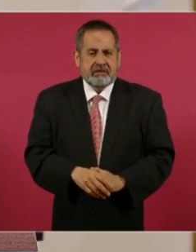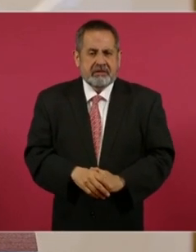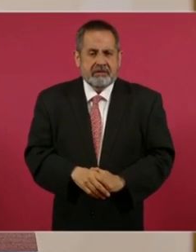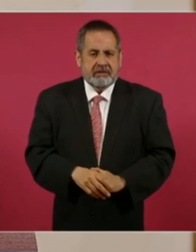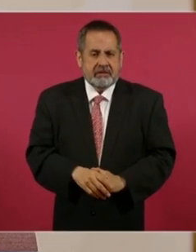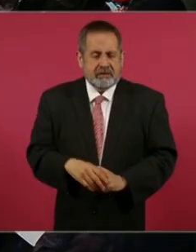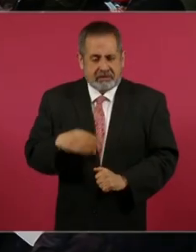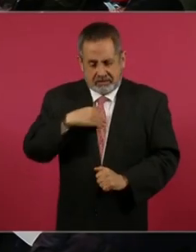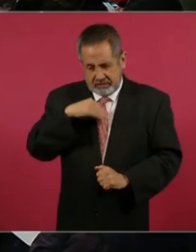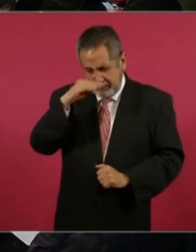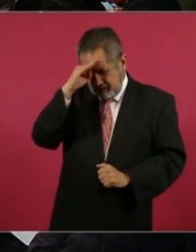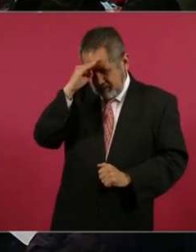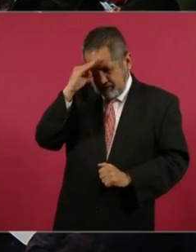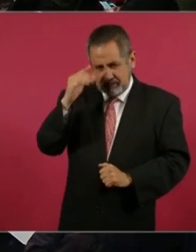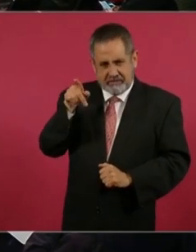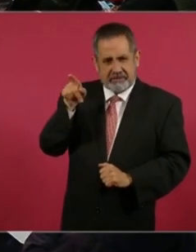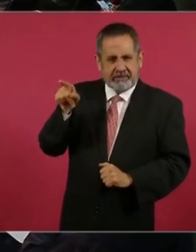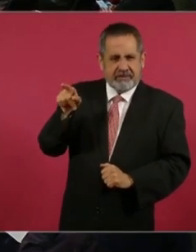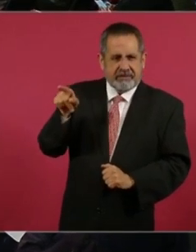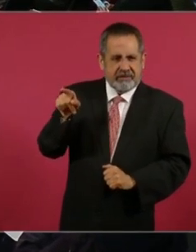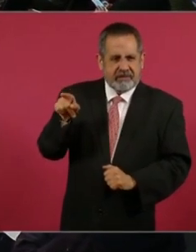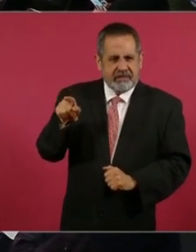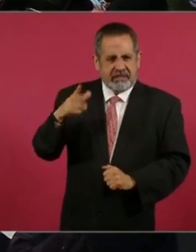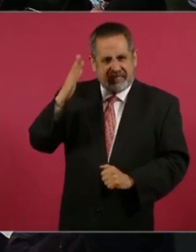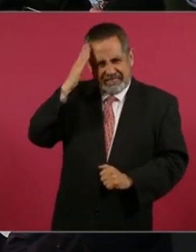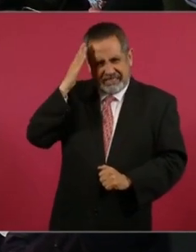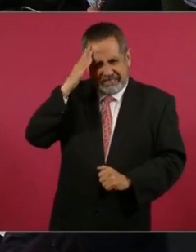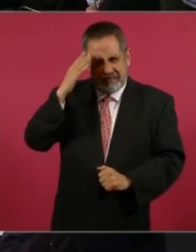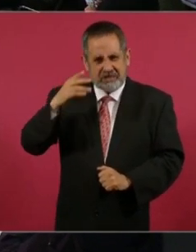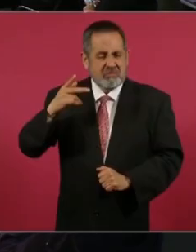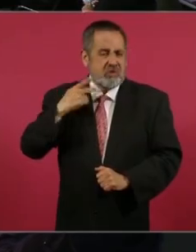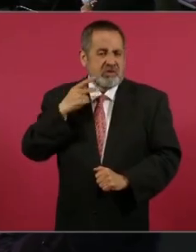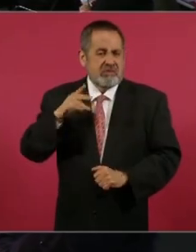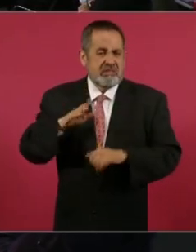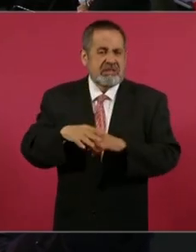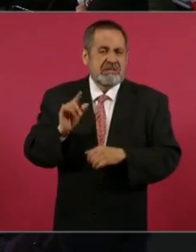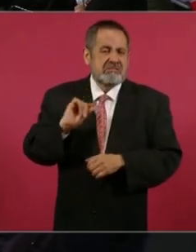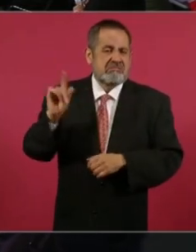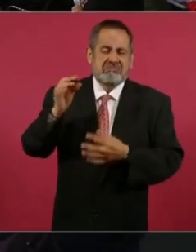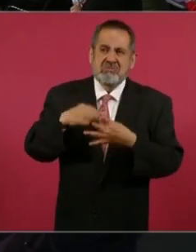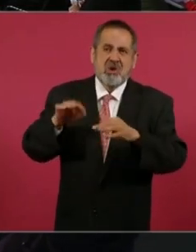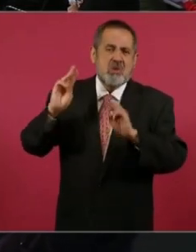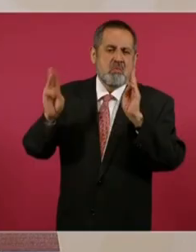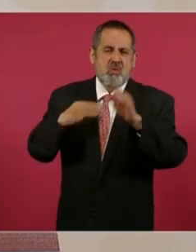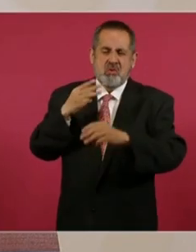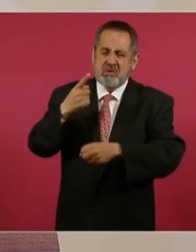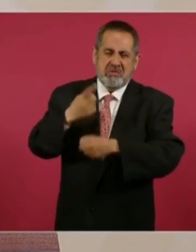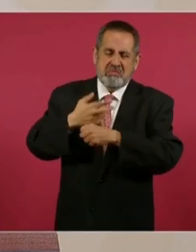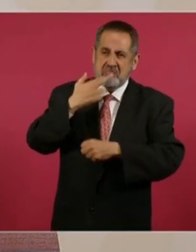Yo lo considero el dirigente político más importante del mundo.